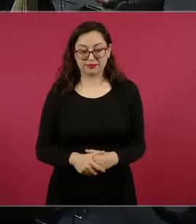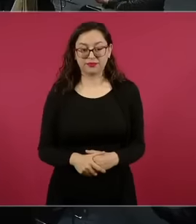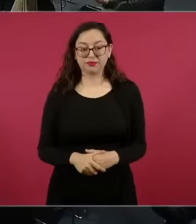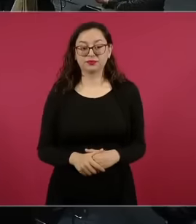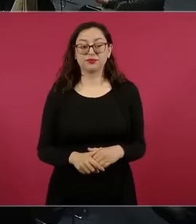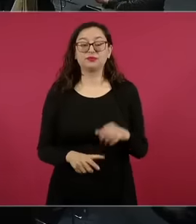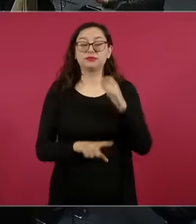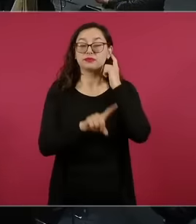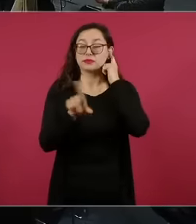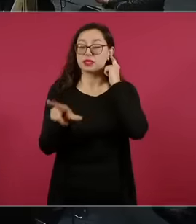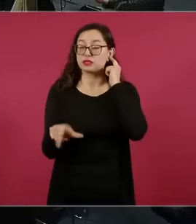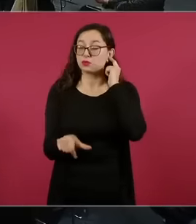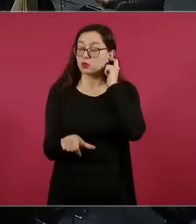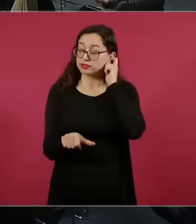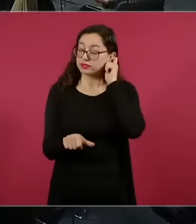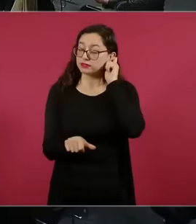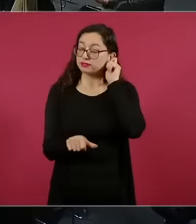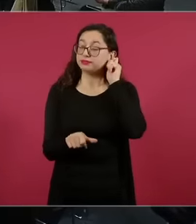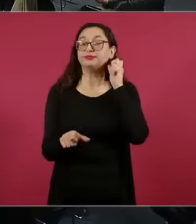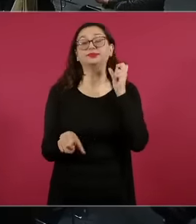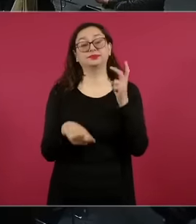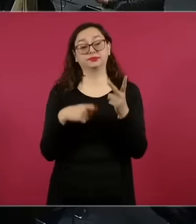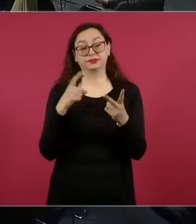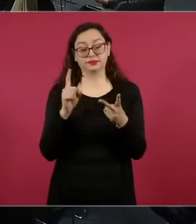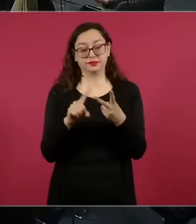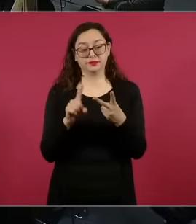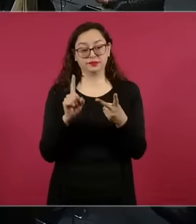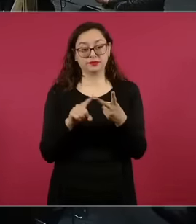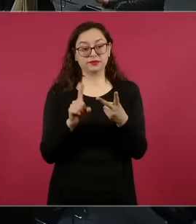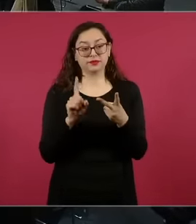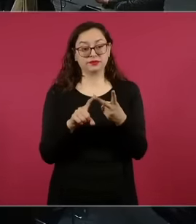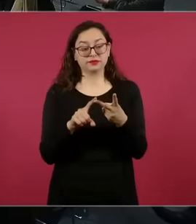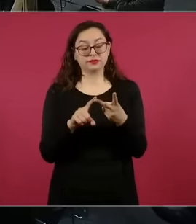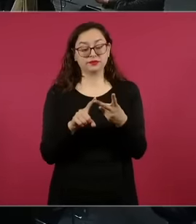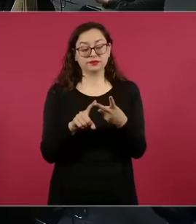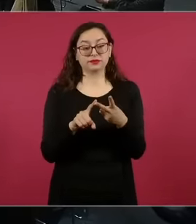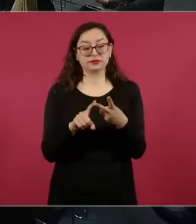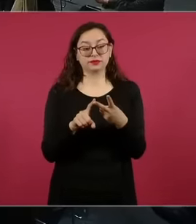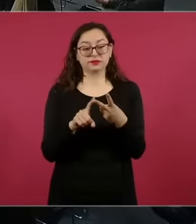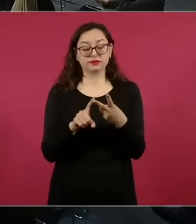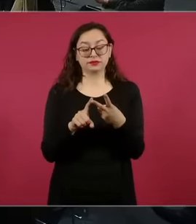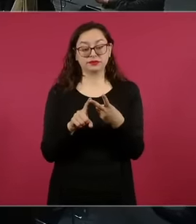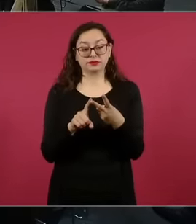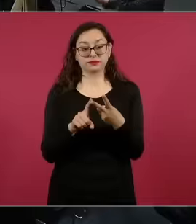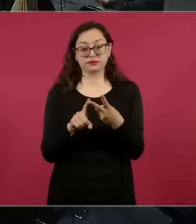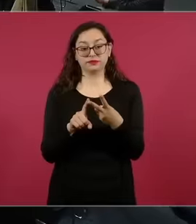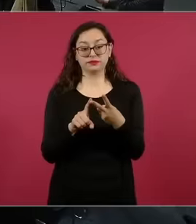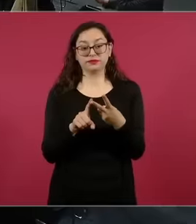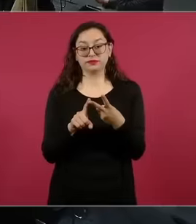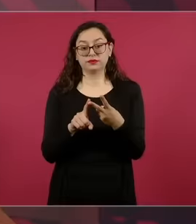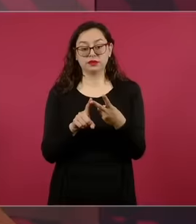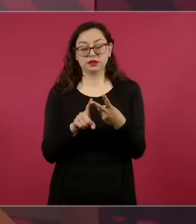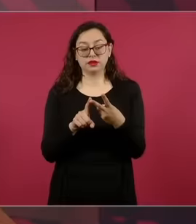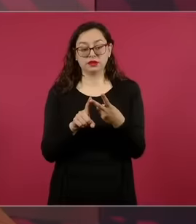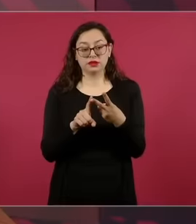Y luego está la reforma